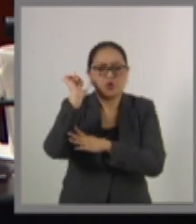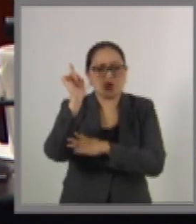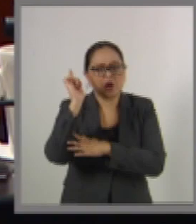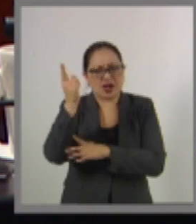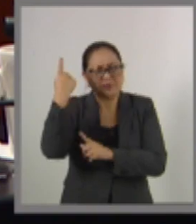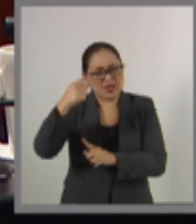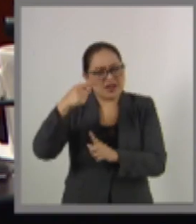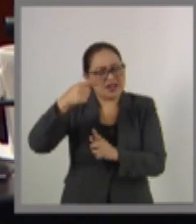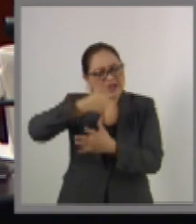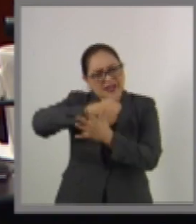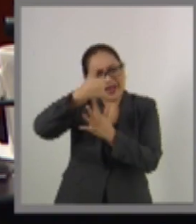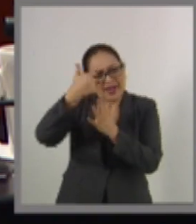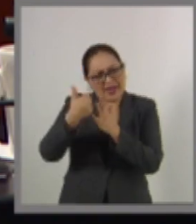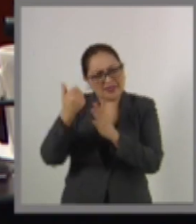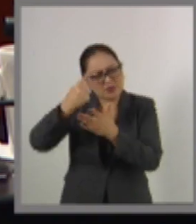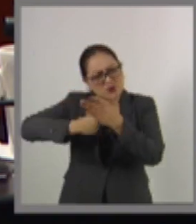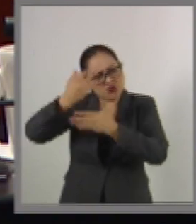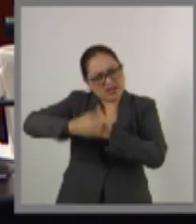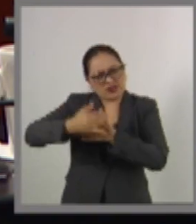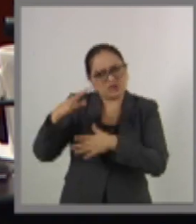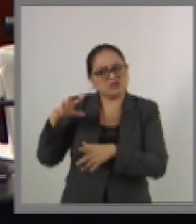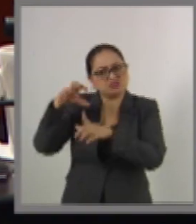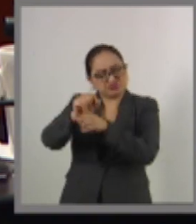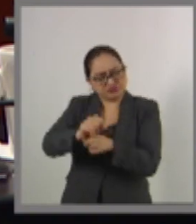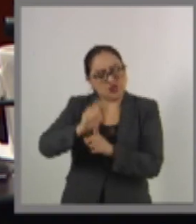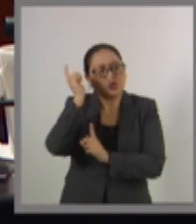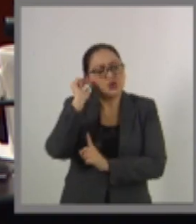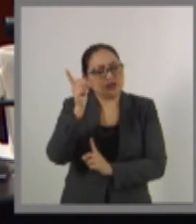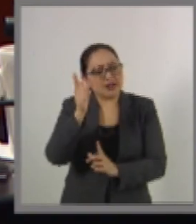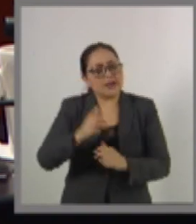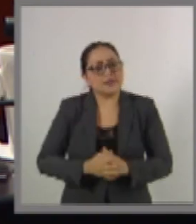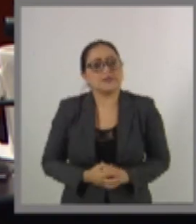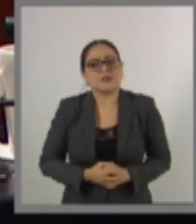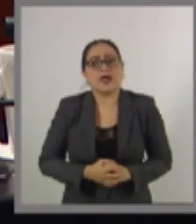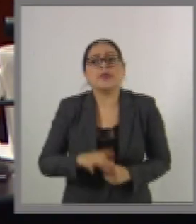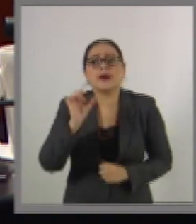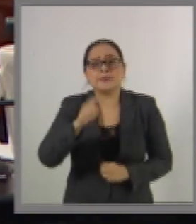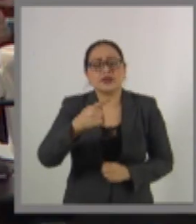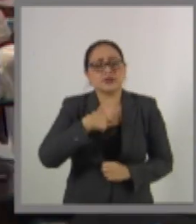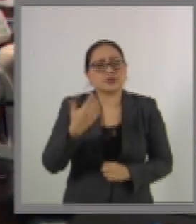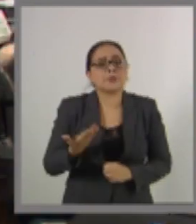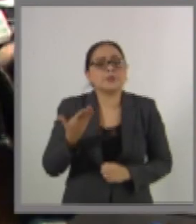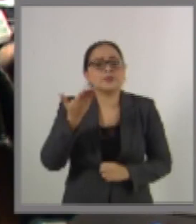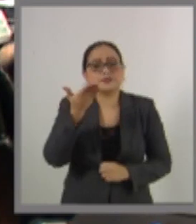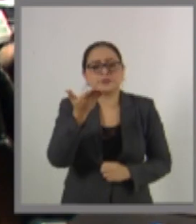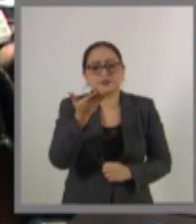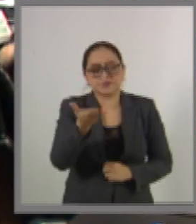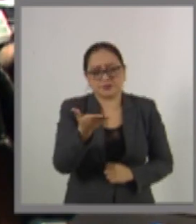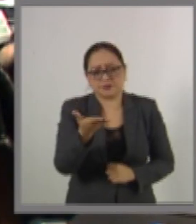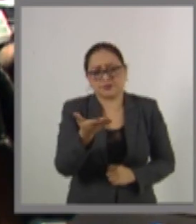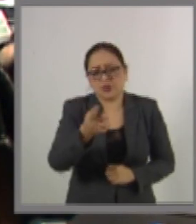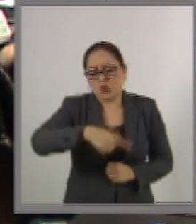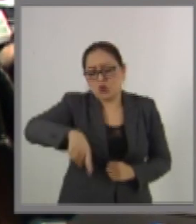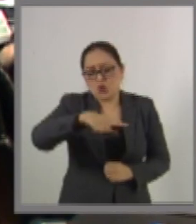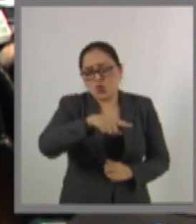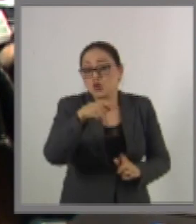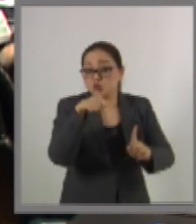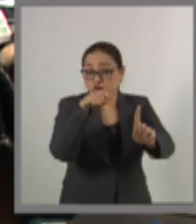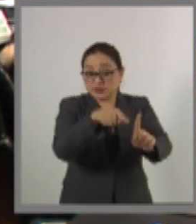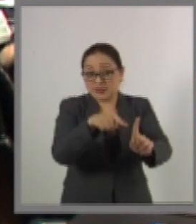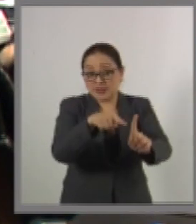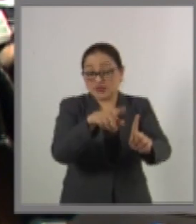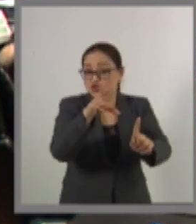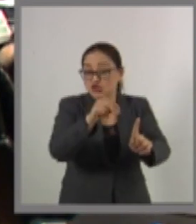de todos y cada uno de sus proyectos personales y pedirle que no se olvide